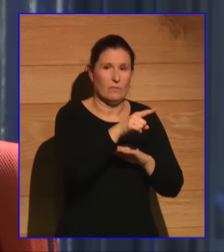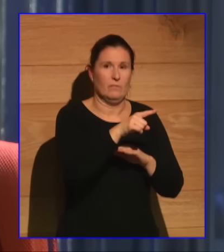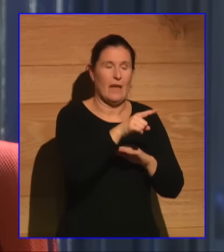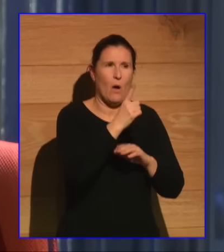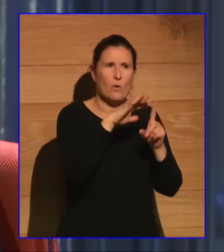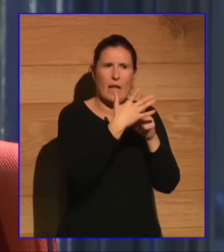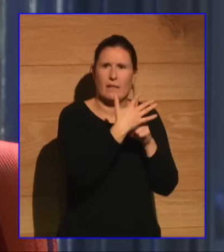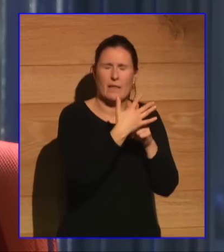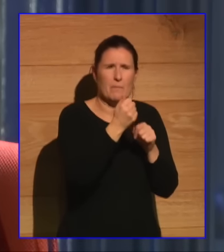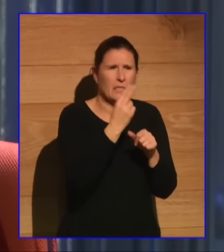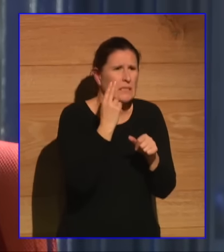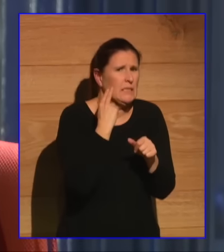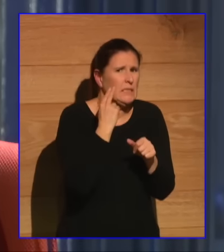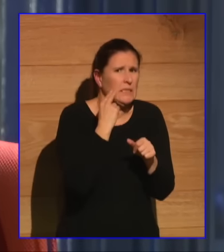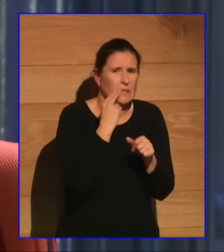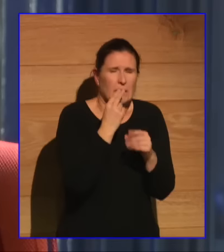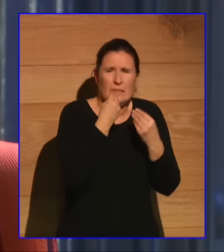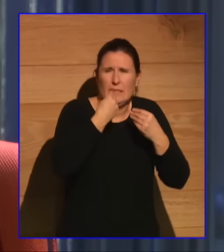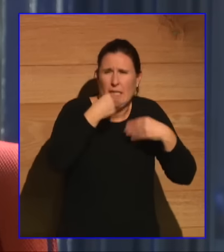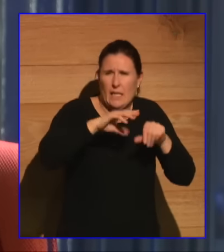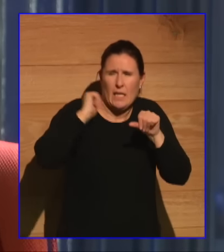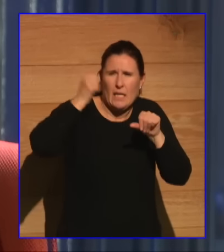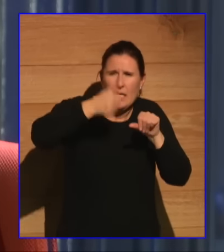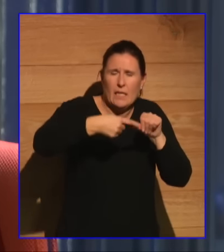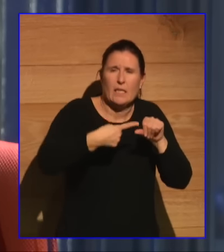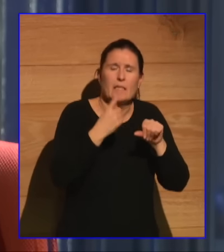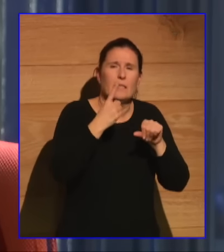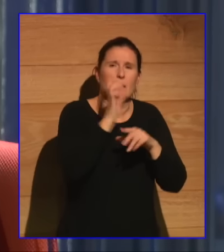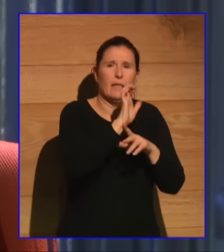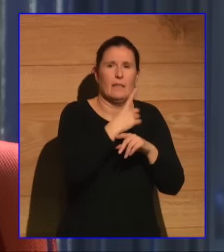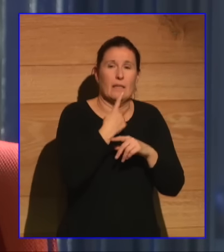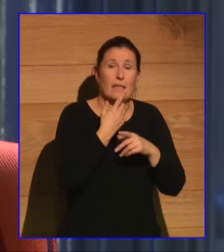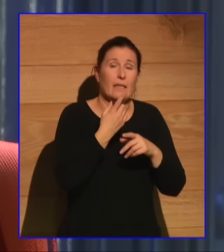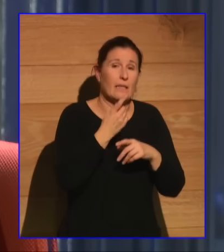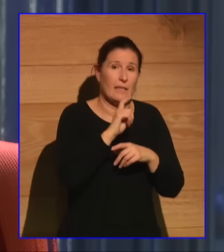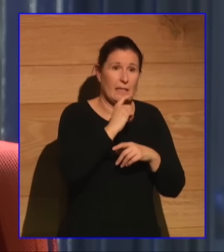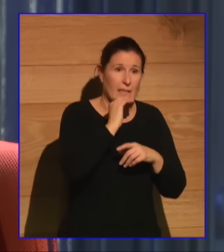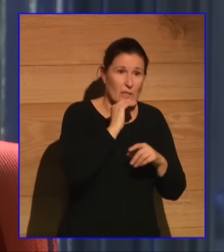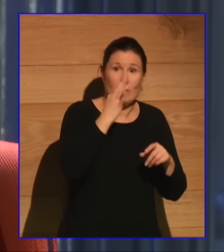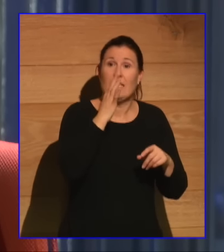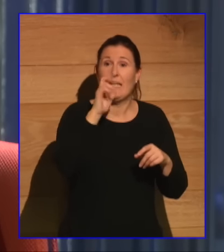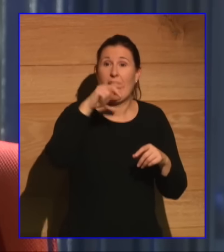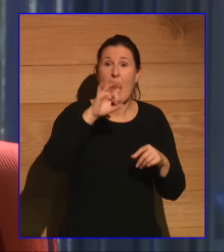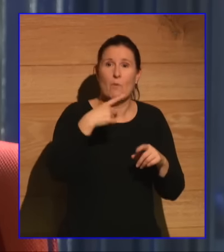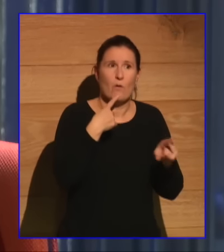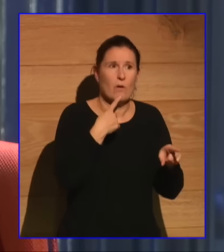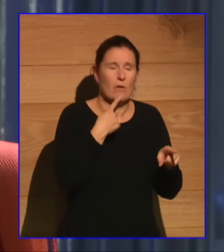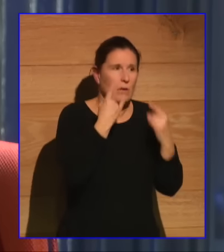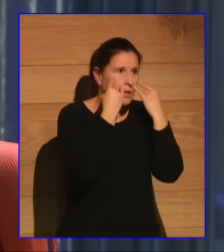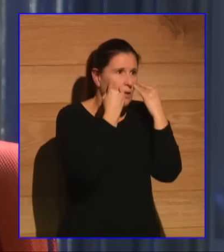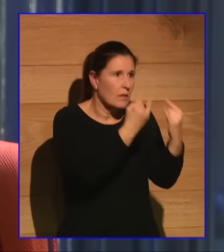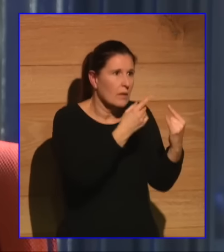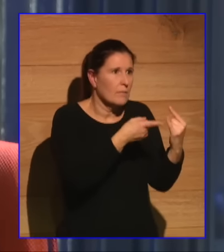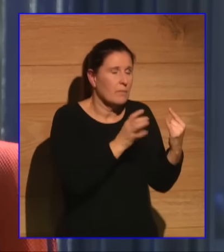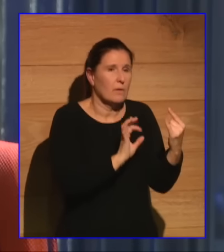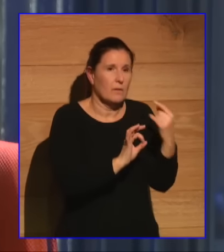de las escenas más aterradoras de la historia del cine, que es el momento en el que los nietos de Hammond se quedan atrapados en el